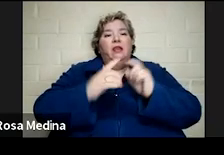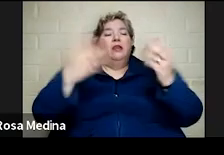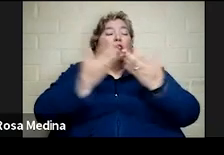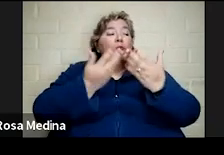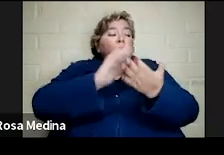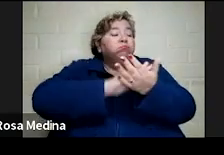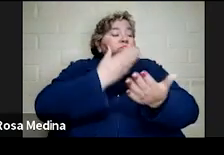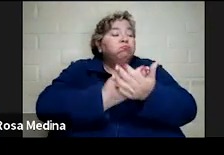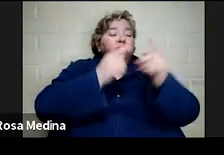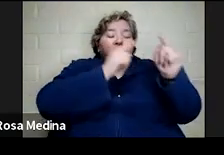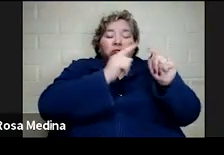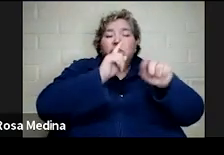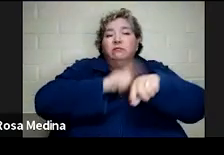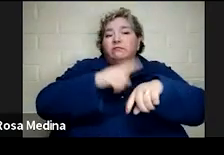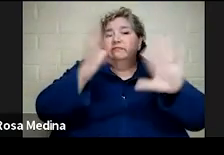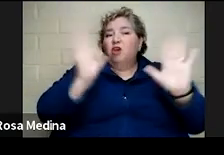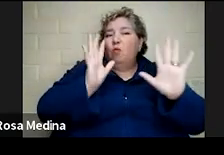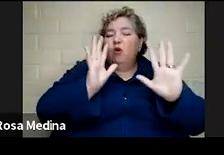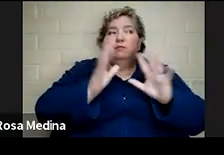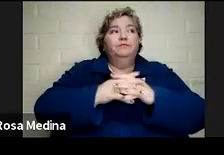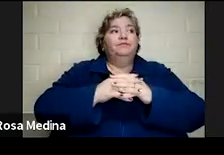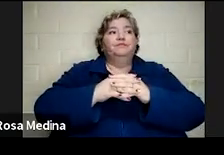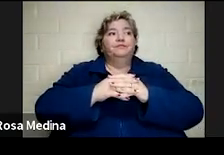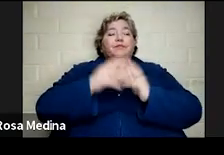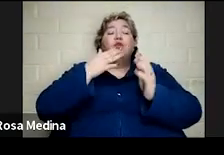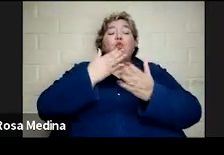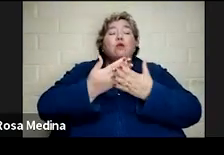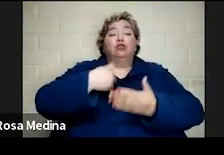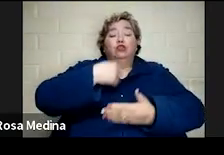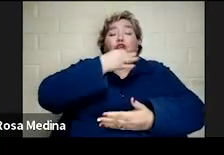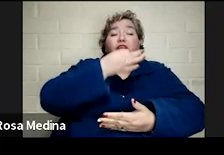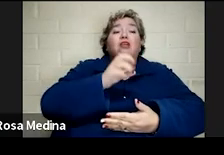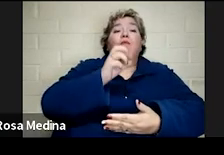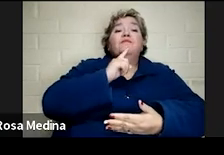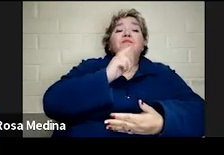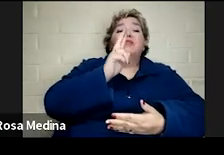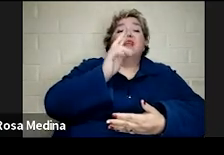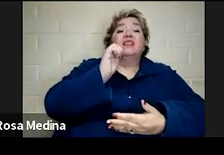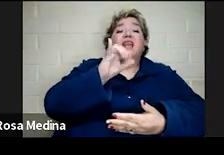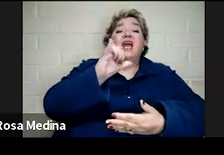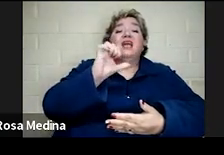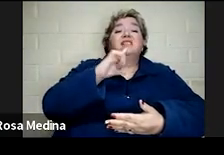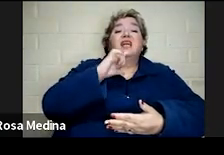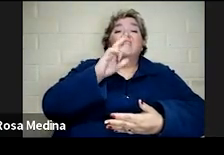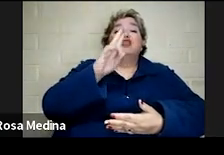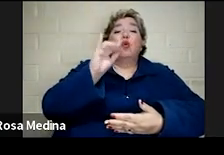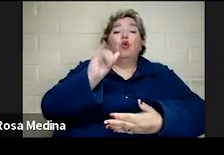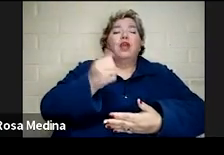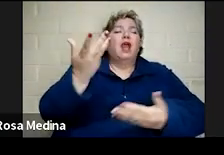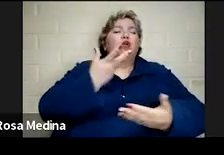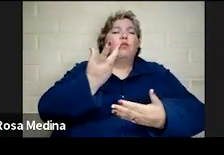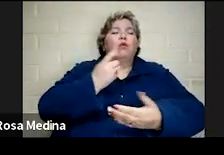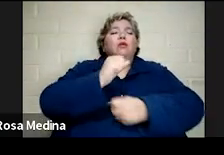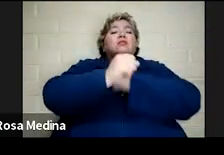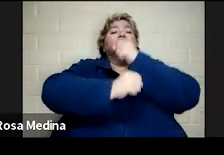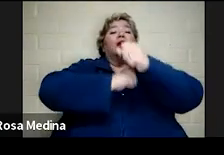en ese momento. Pero al hablar de trayectoria, de cómo esa persona se va desarrollando a lo largo de los años, podemos tener